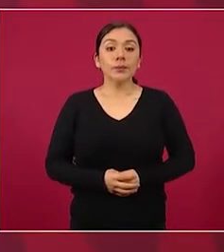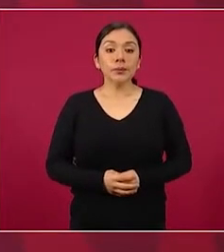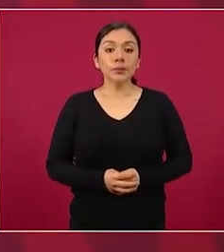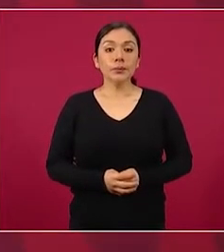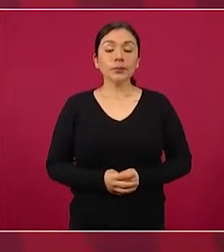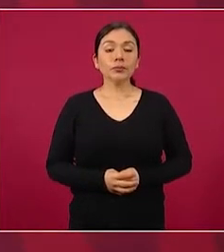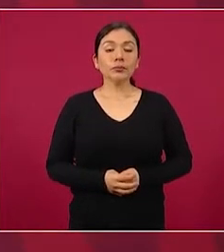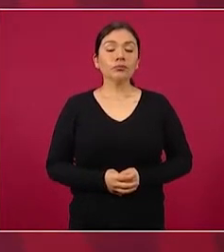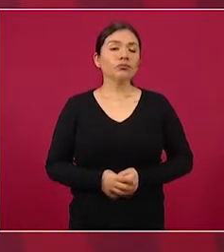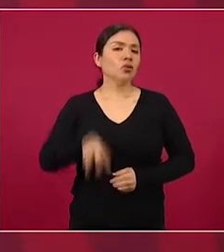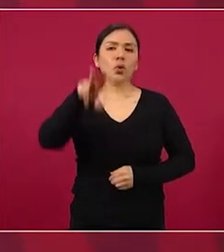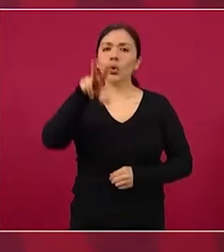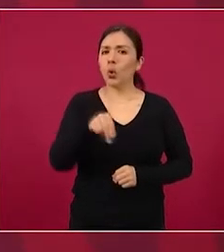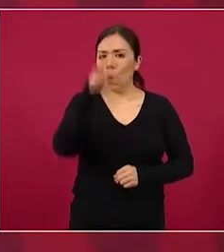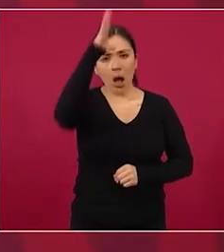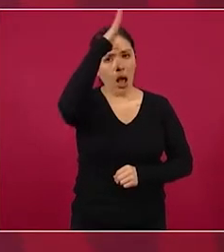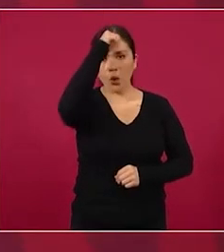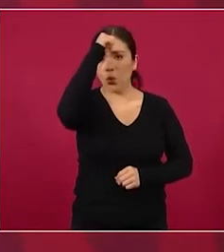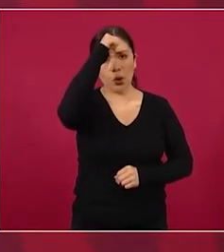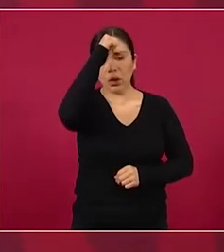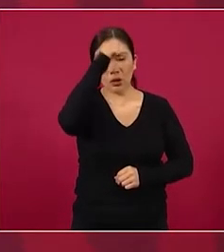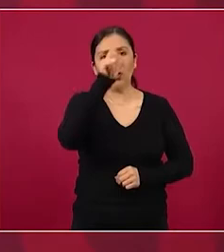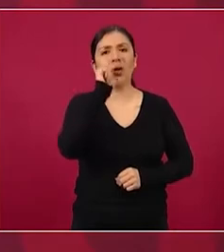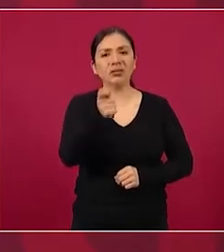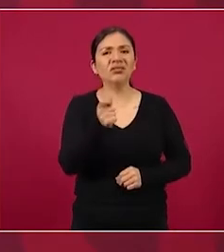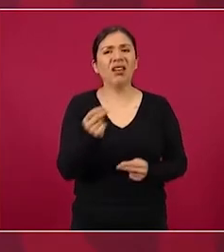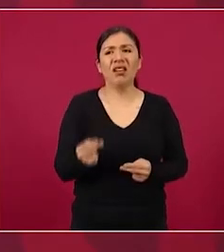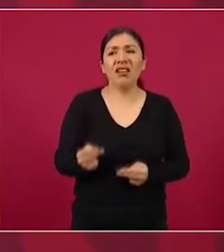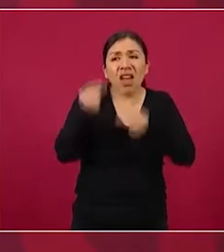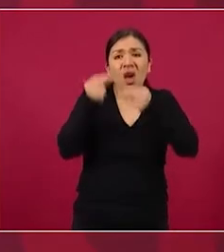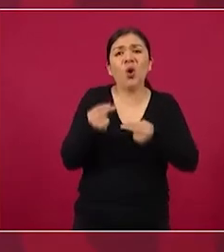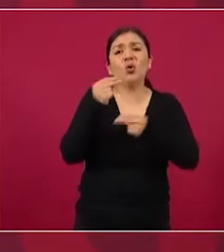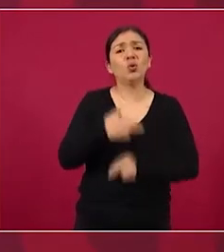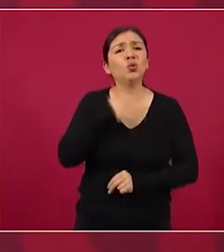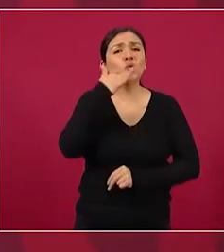y en contra de los negocios sucios